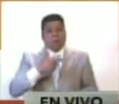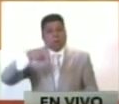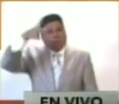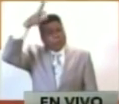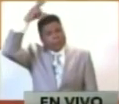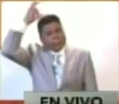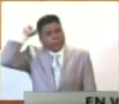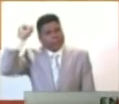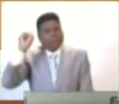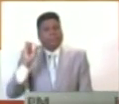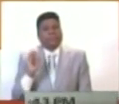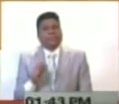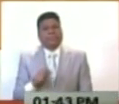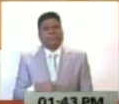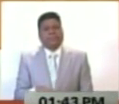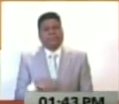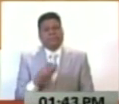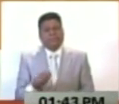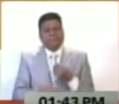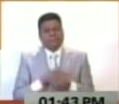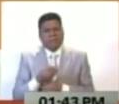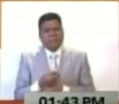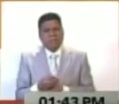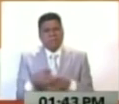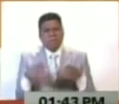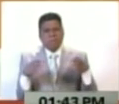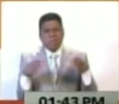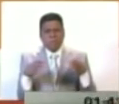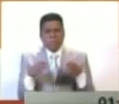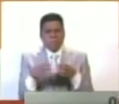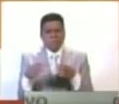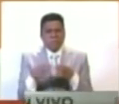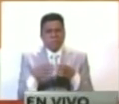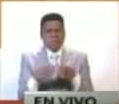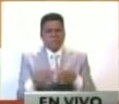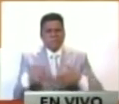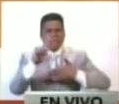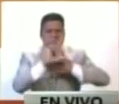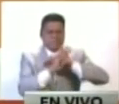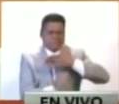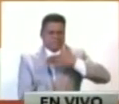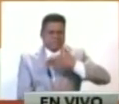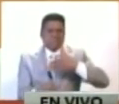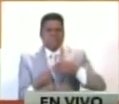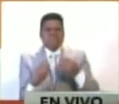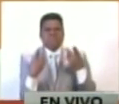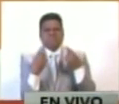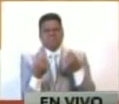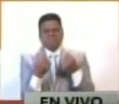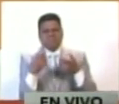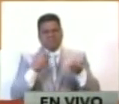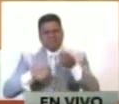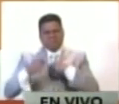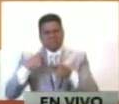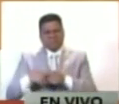siendo este un bloque regional en lo económico, en lo comercial, este tipo